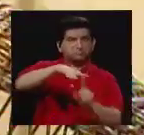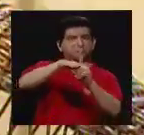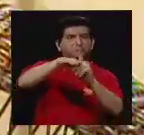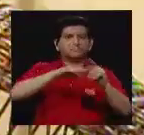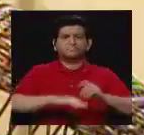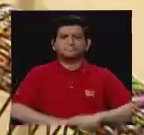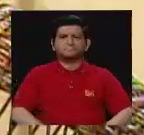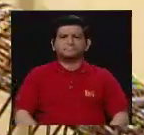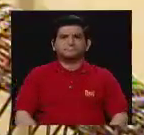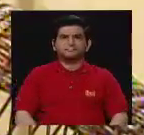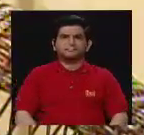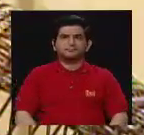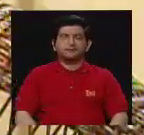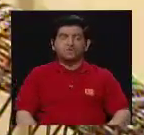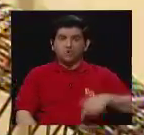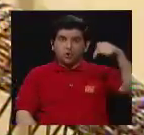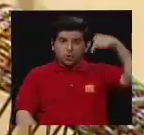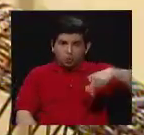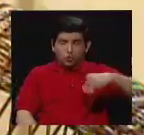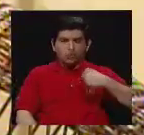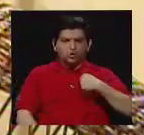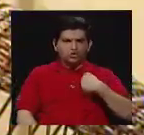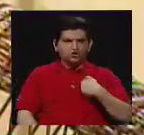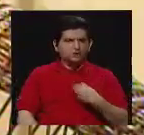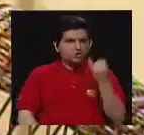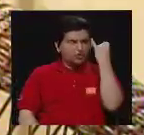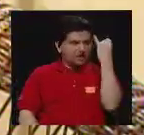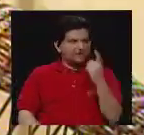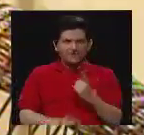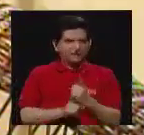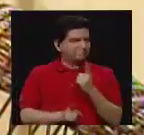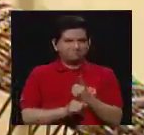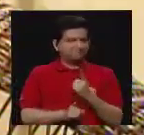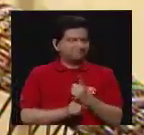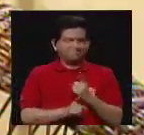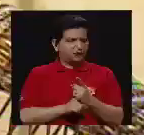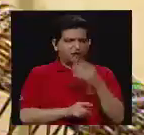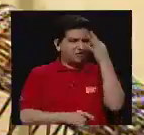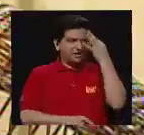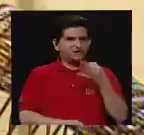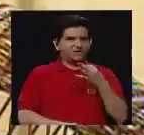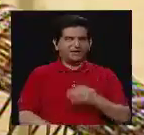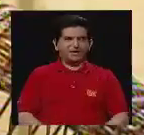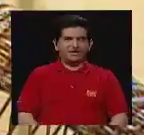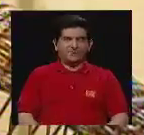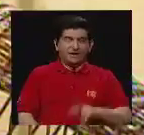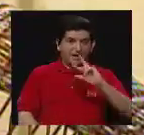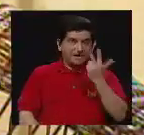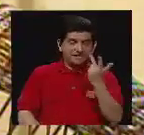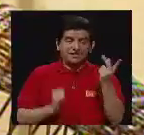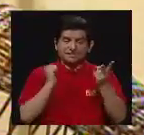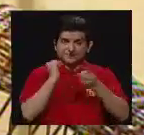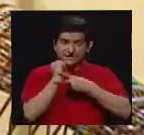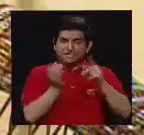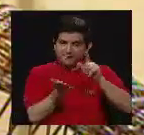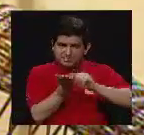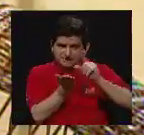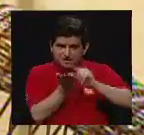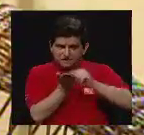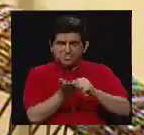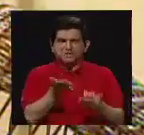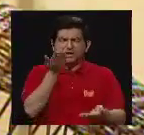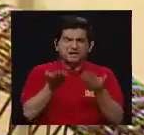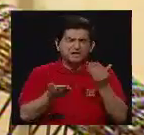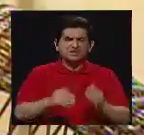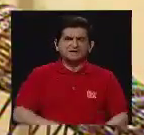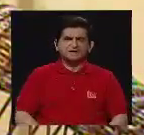éstas surgieron. Hoy estoy persuadida de que no es así. Hoy, en ese momento de la tercera edición, creo